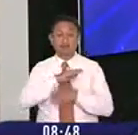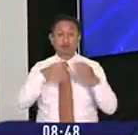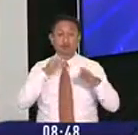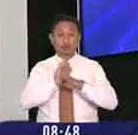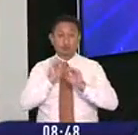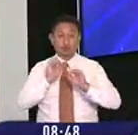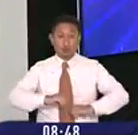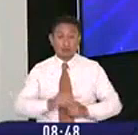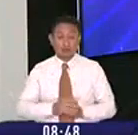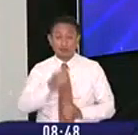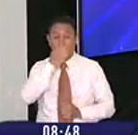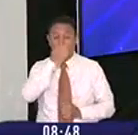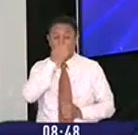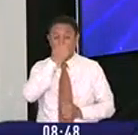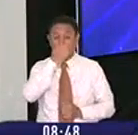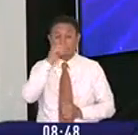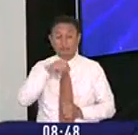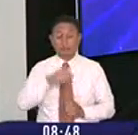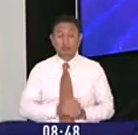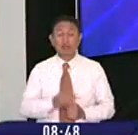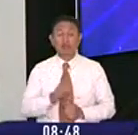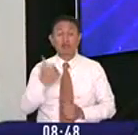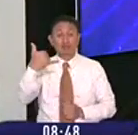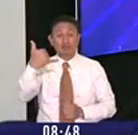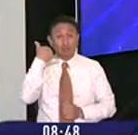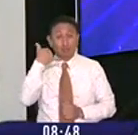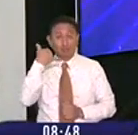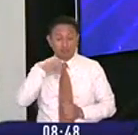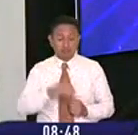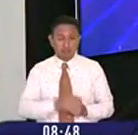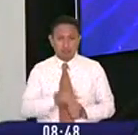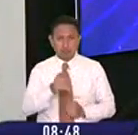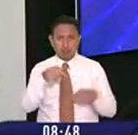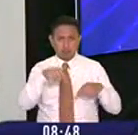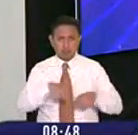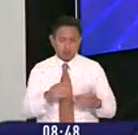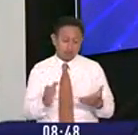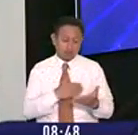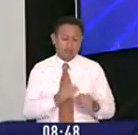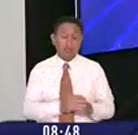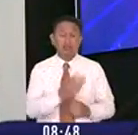Ecuador y evidentemente también en los aparatos de smartphone, donde usted se encuentre en